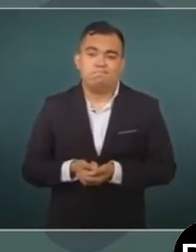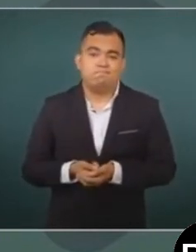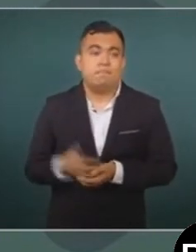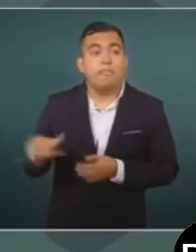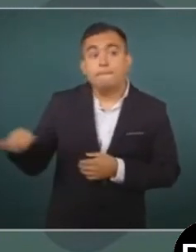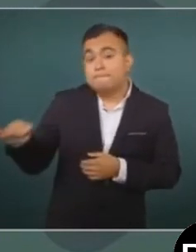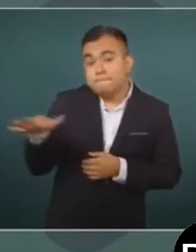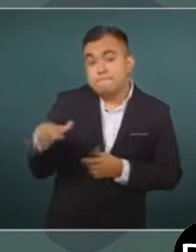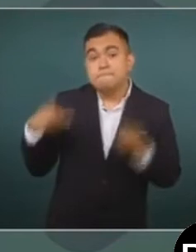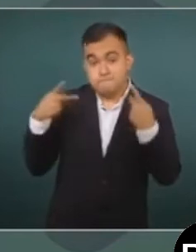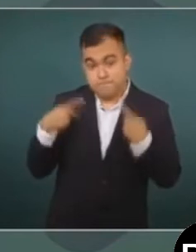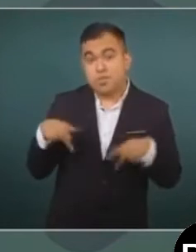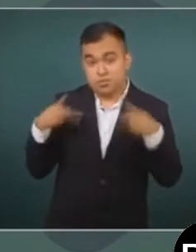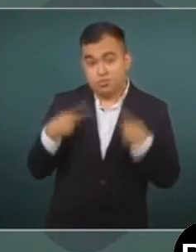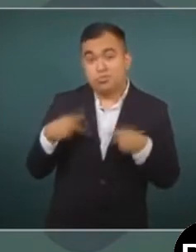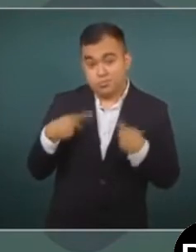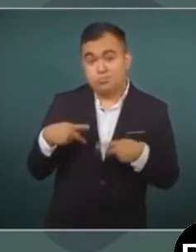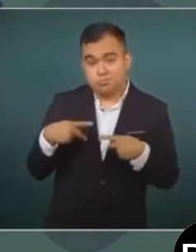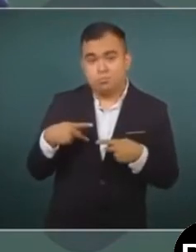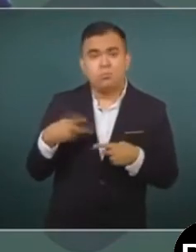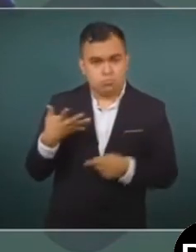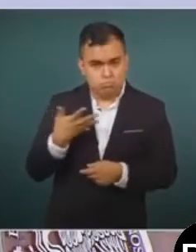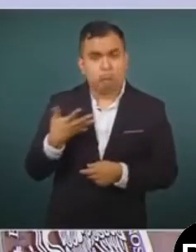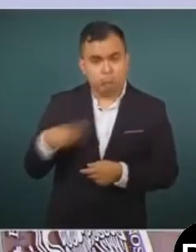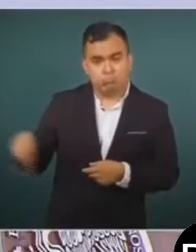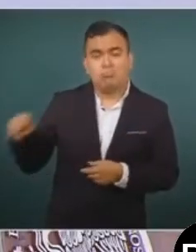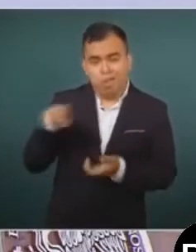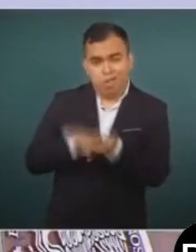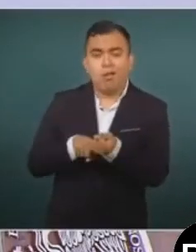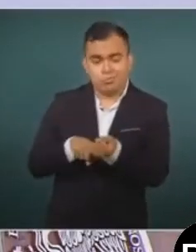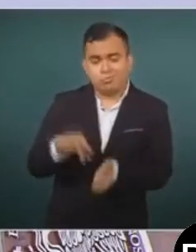gente tiene mucha sabiduría,